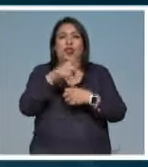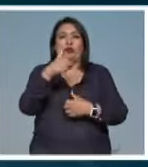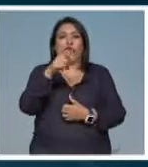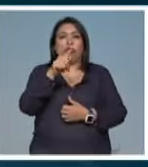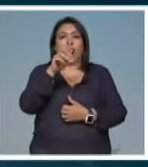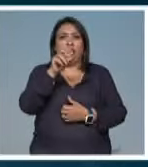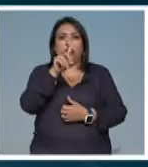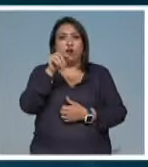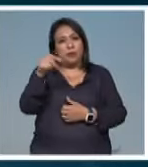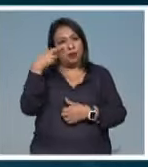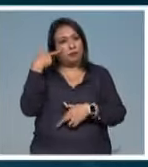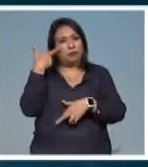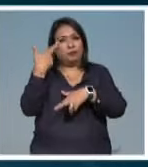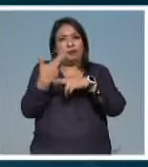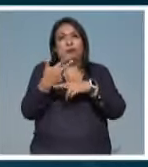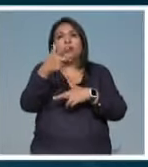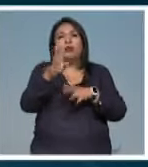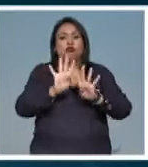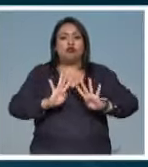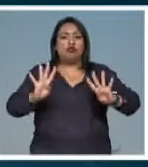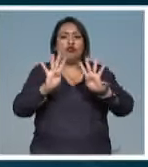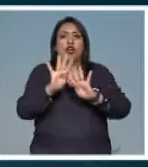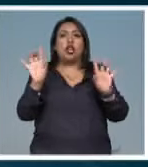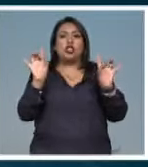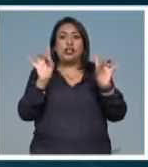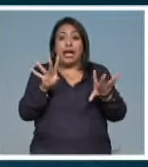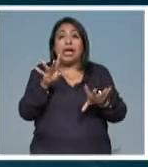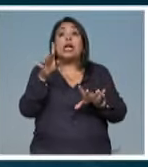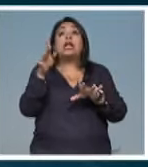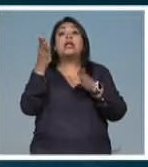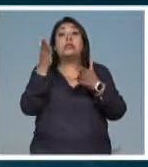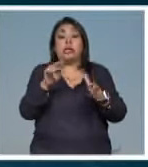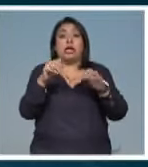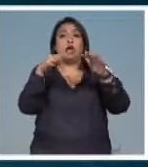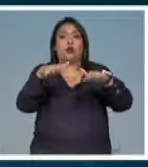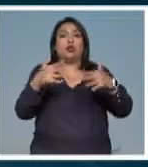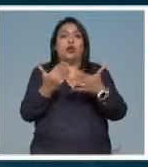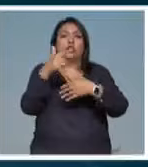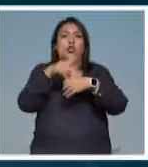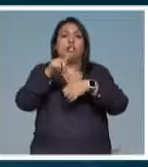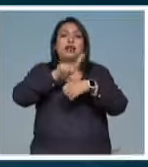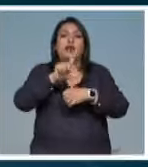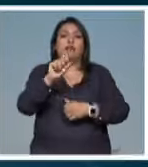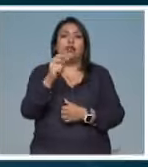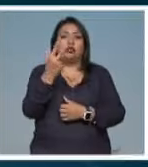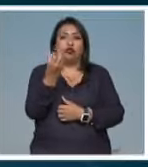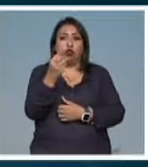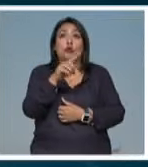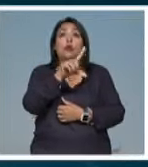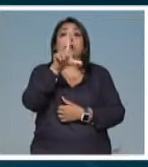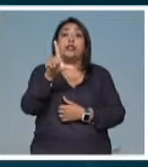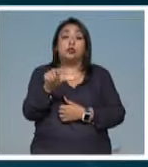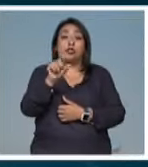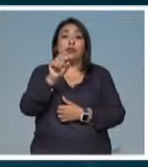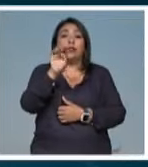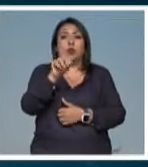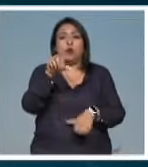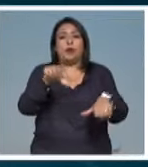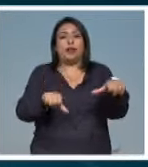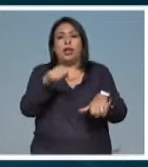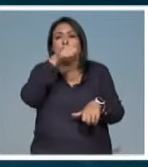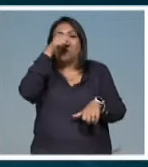Dudamel, al frente de la Orquesta Filarmónica de Los Ángeles, llegará al Auditorio Nacional el 28 de octubre y un día después al Teatro